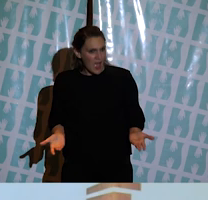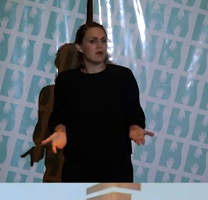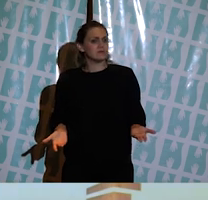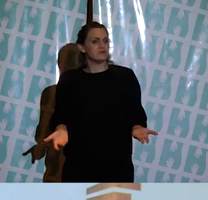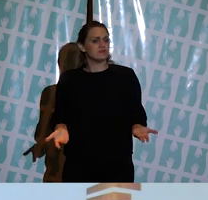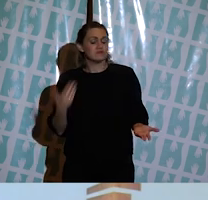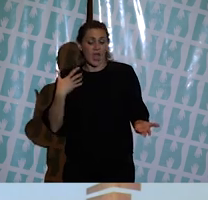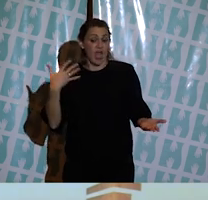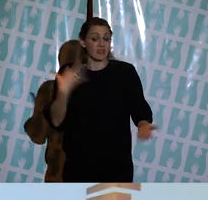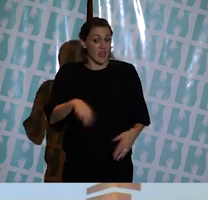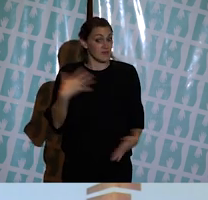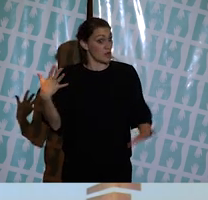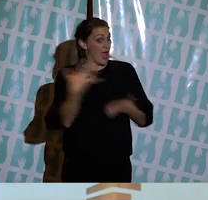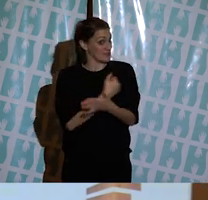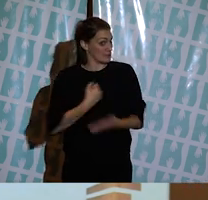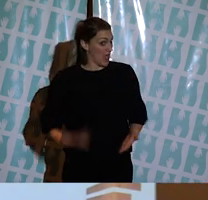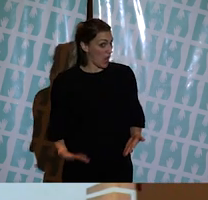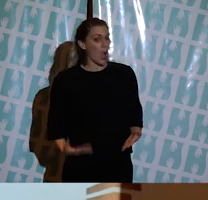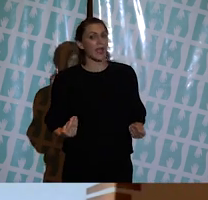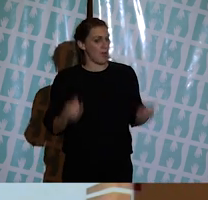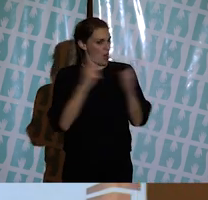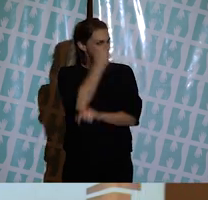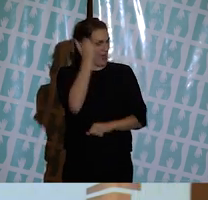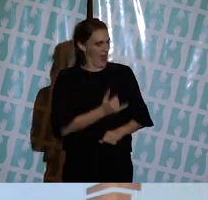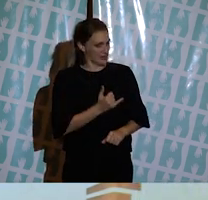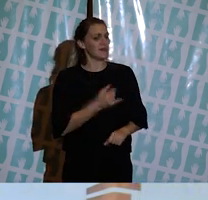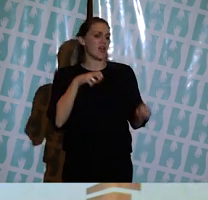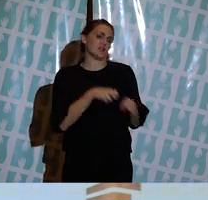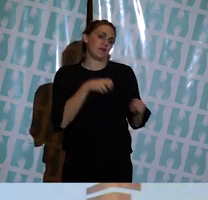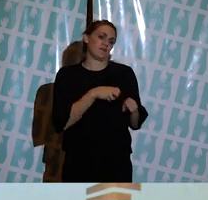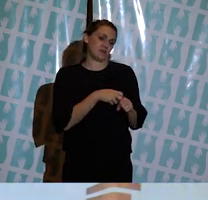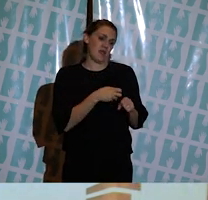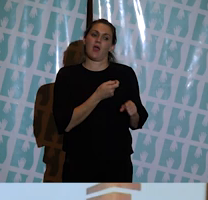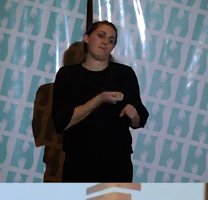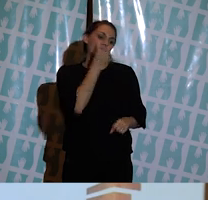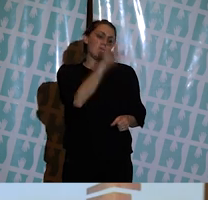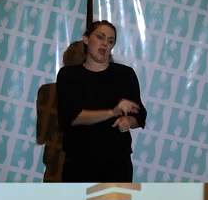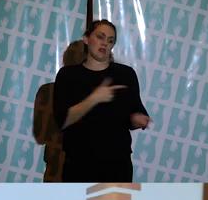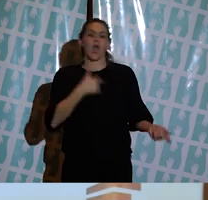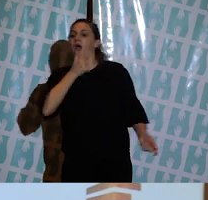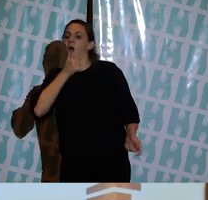tenemos. Pero hay que asumir de que el problema está. La cerveza va a ser más barata que la botella.